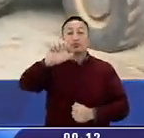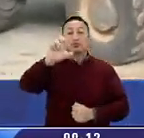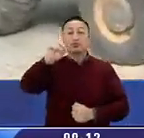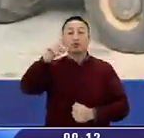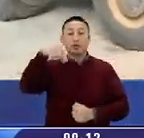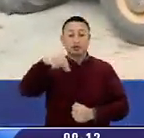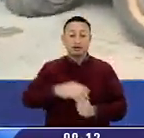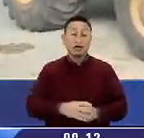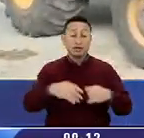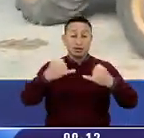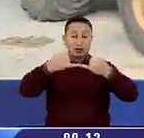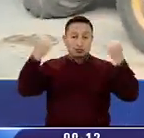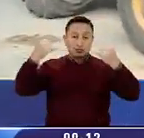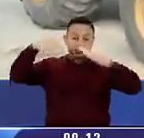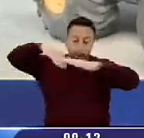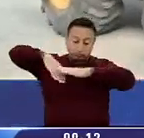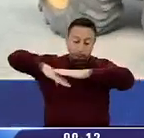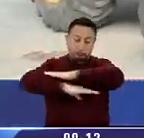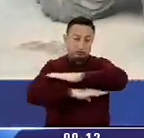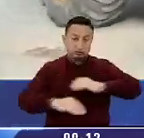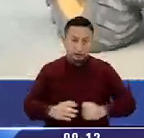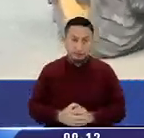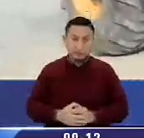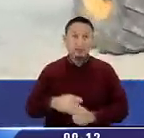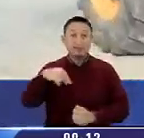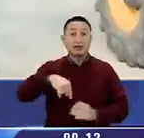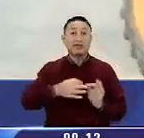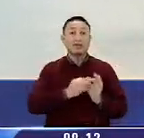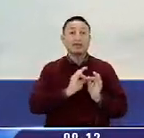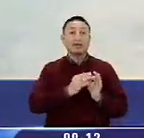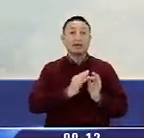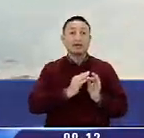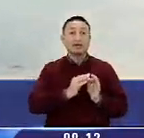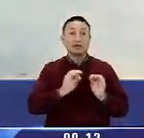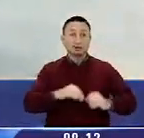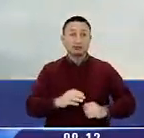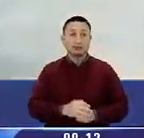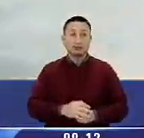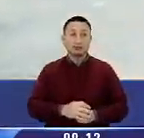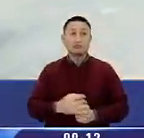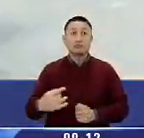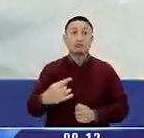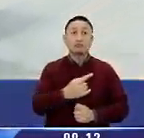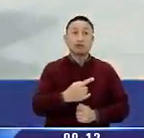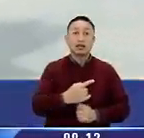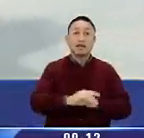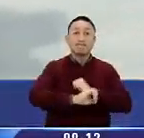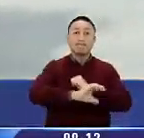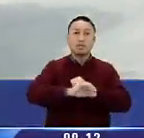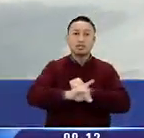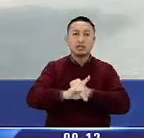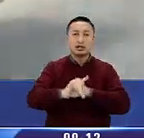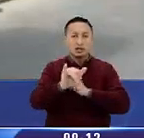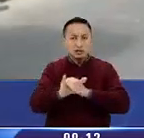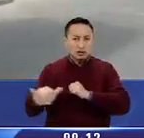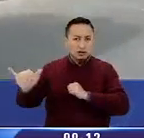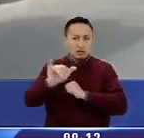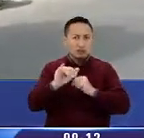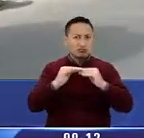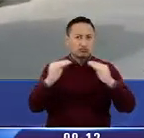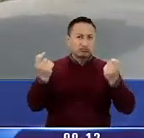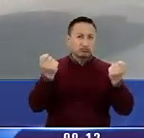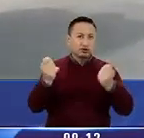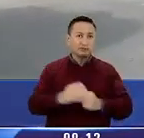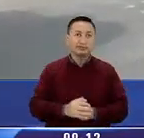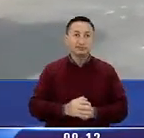a hacer el soterramiento de cables. Esto es importantísimo aquí en Calderón, la homologación de la publicidad. Estamos seguros que cuando tenemos estos